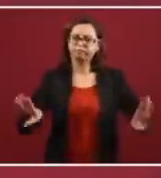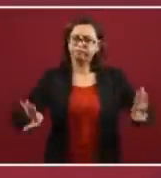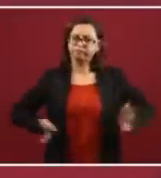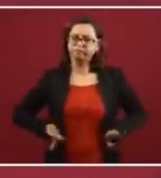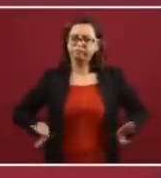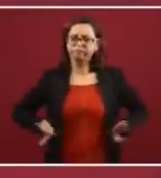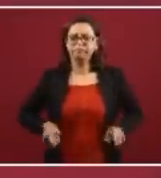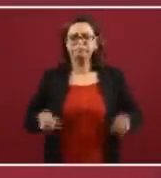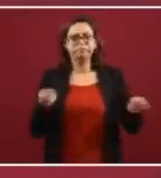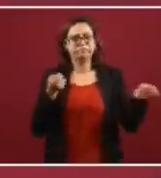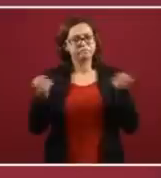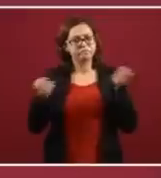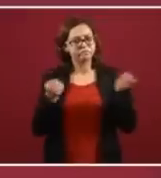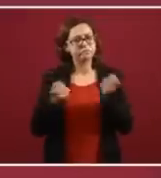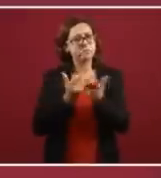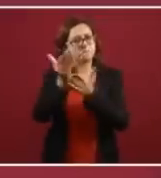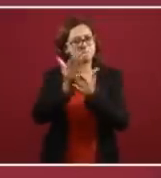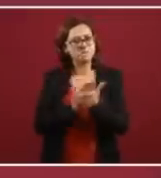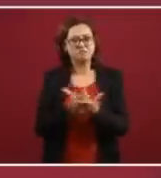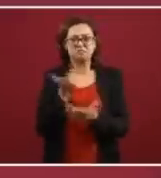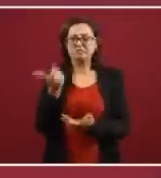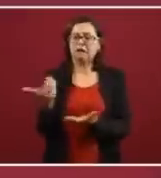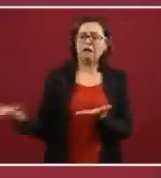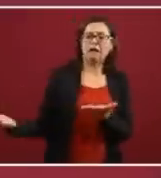moderación en cuanto a utilidades,